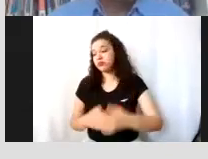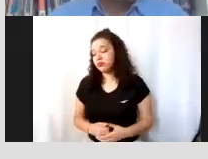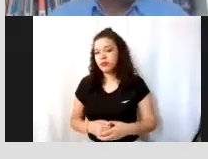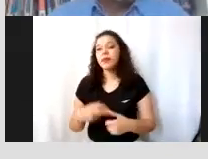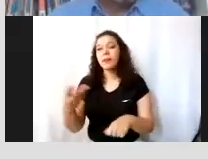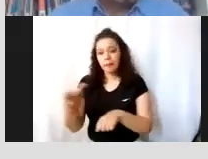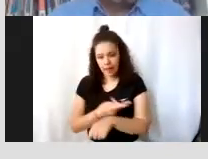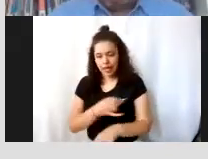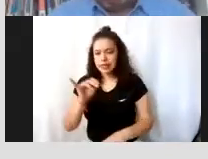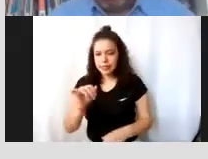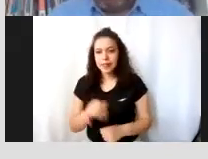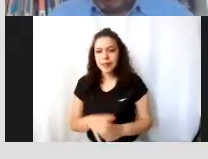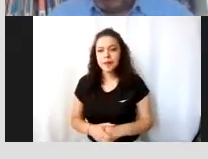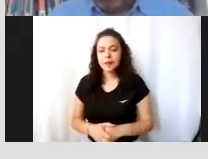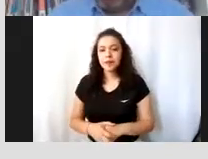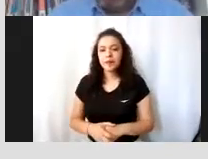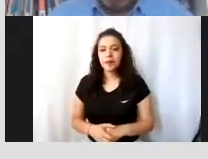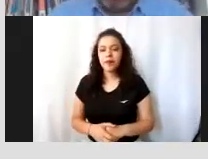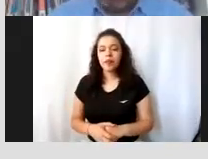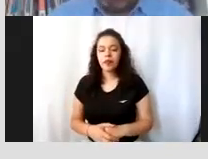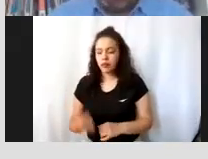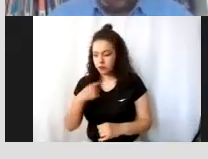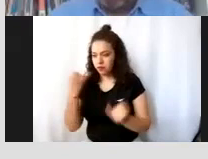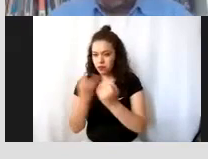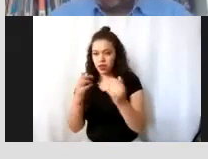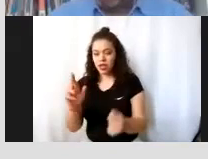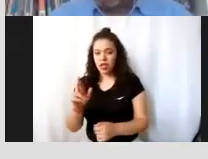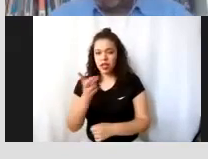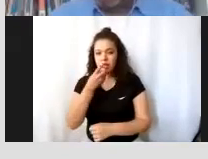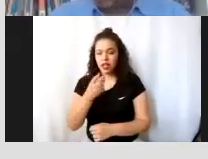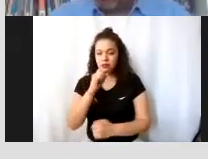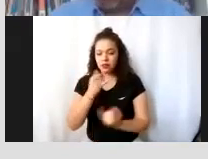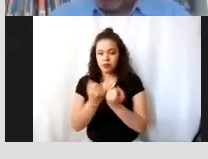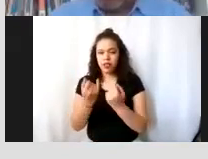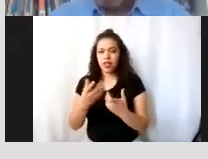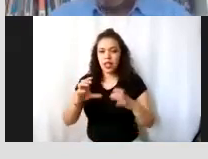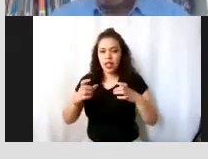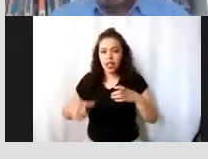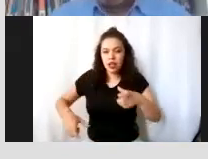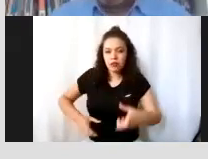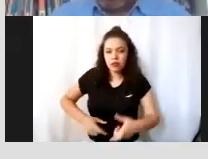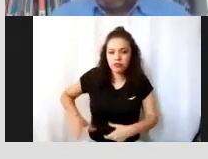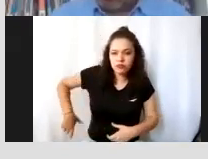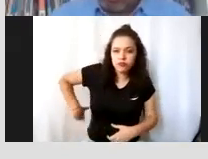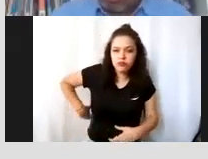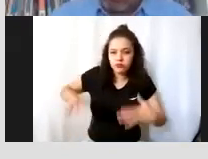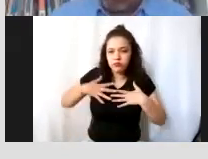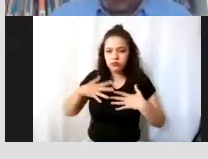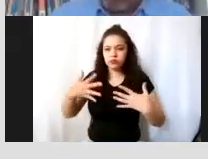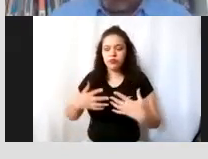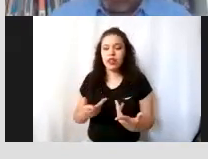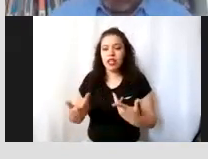cosas. Igual, repito, lo mismo pasaba con el tema de donación de órganos. Preferían no recibir órganos en